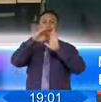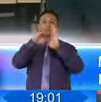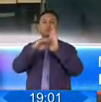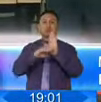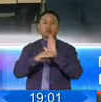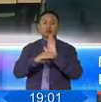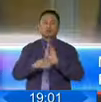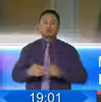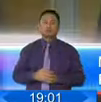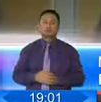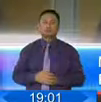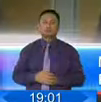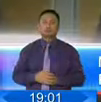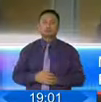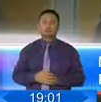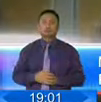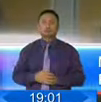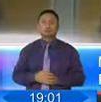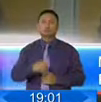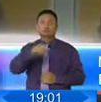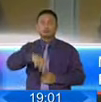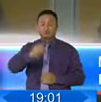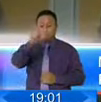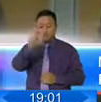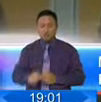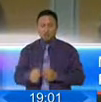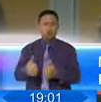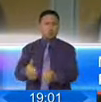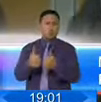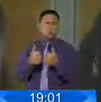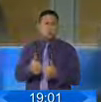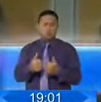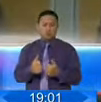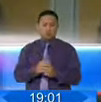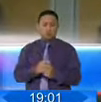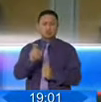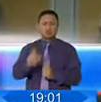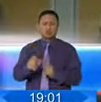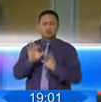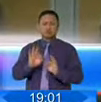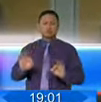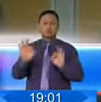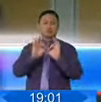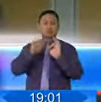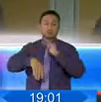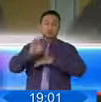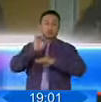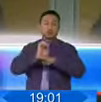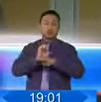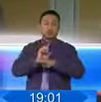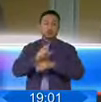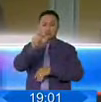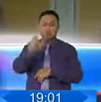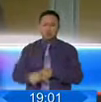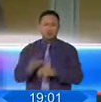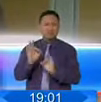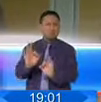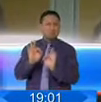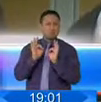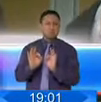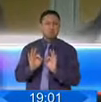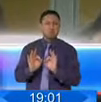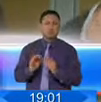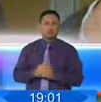de Convergencia. Hay gente buena, que hay gente valiosa en el Ecuador, hay gente extraordinariamente